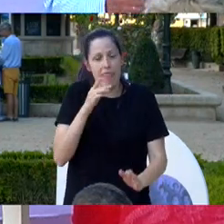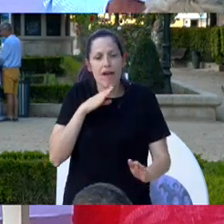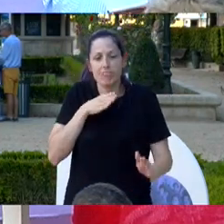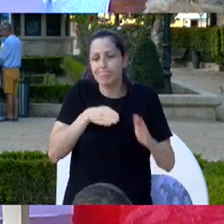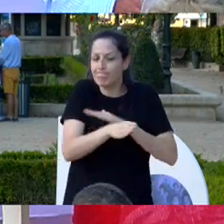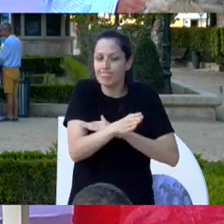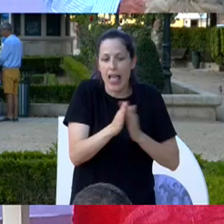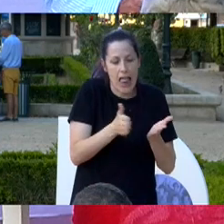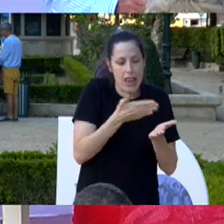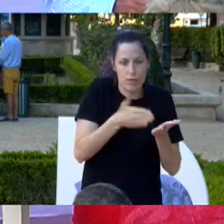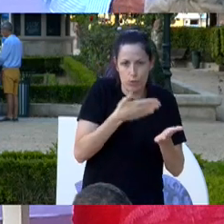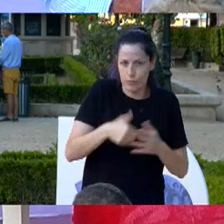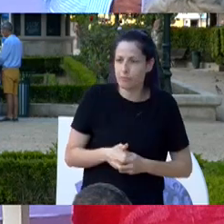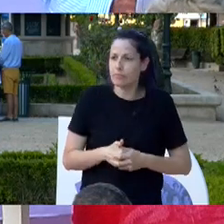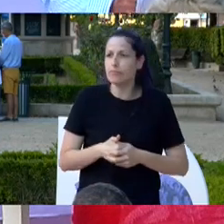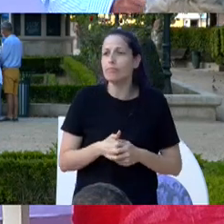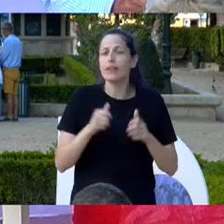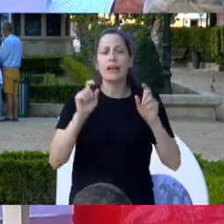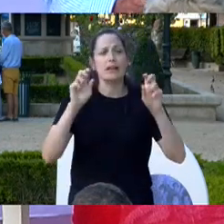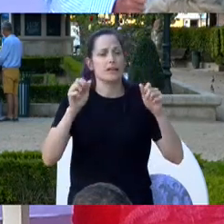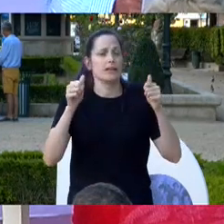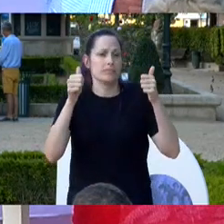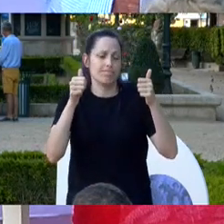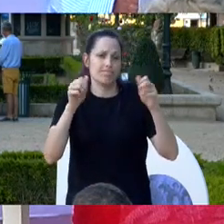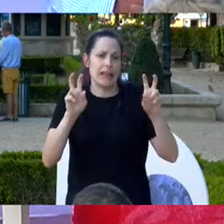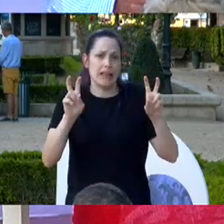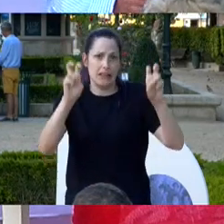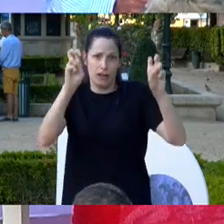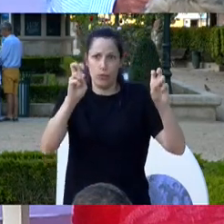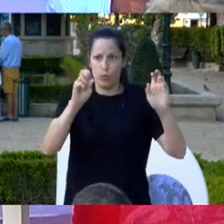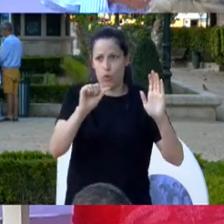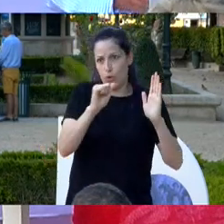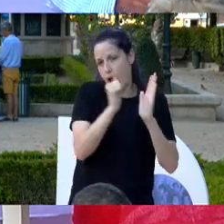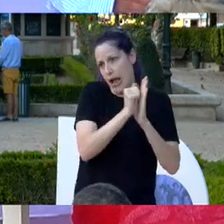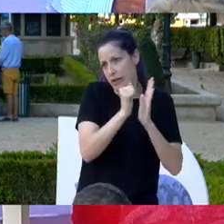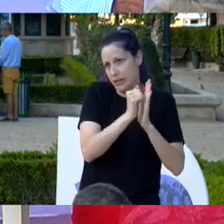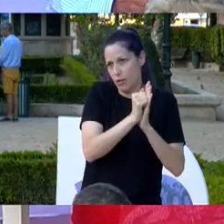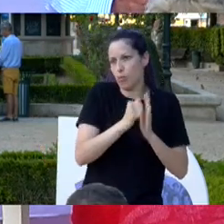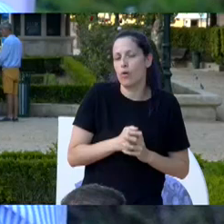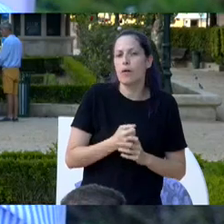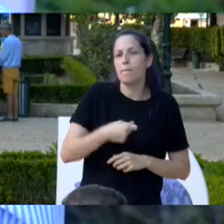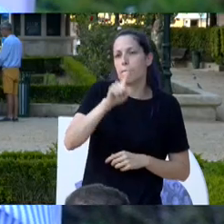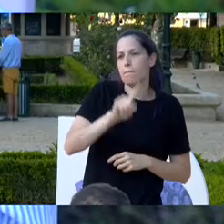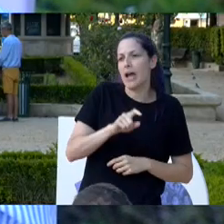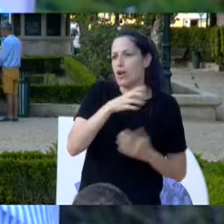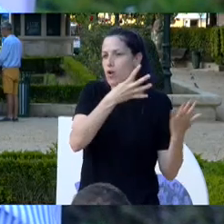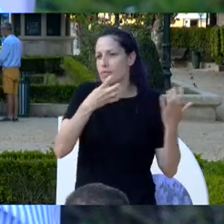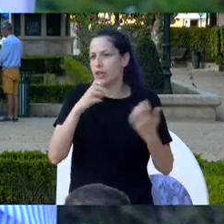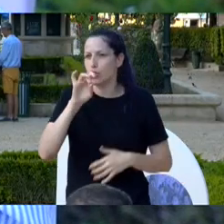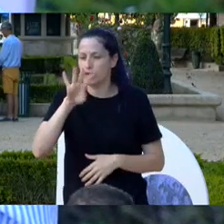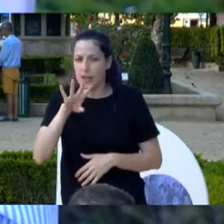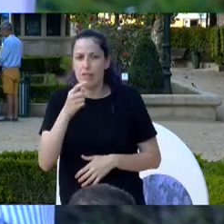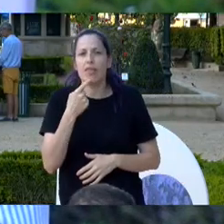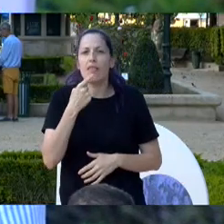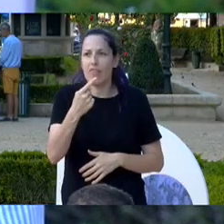dice, o título do artigo se publica el 4 de abril de 1915 en La Idea e se titula